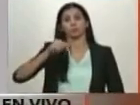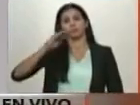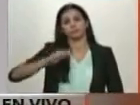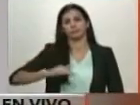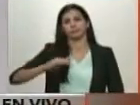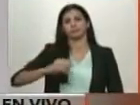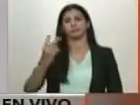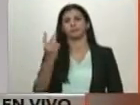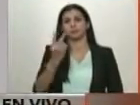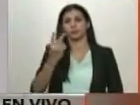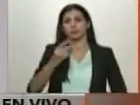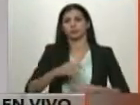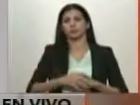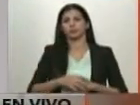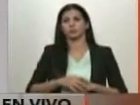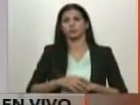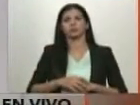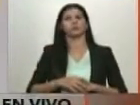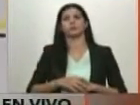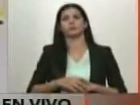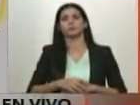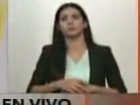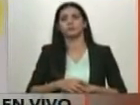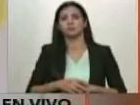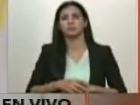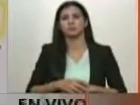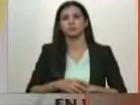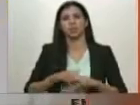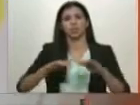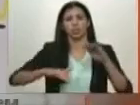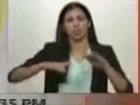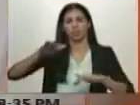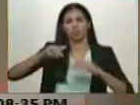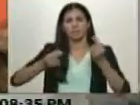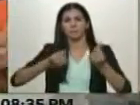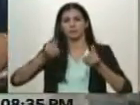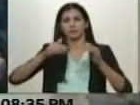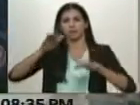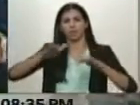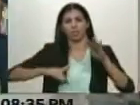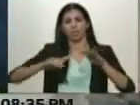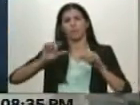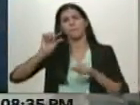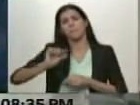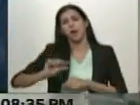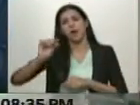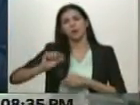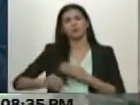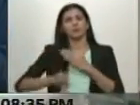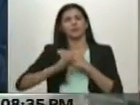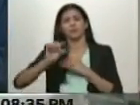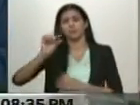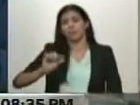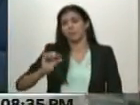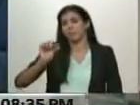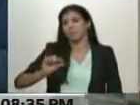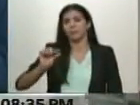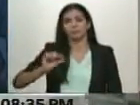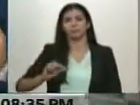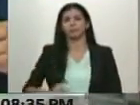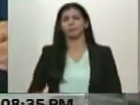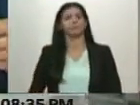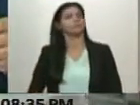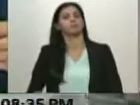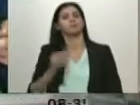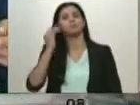leve repunte, pero se mantiene inestable, muy bajo, muy bajo. Tengo un